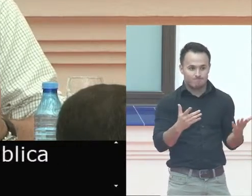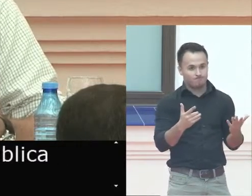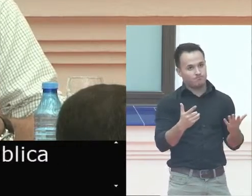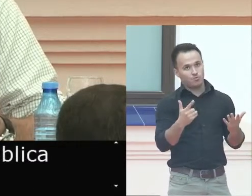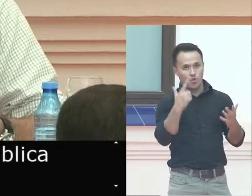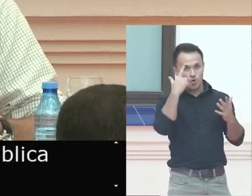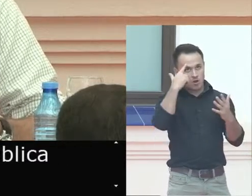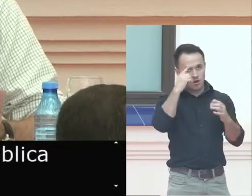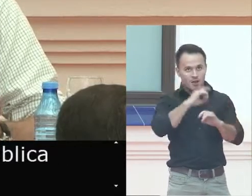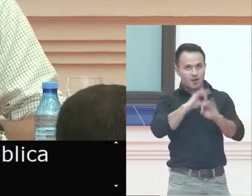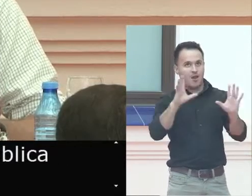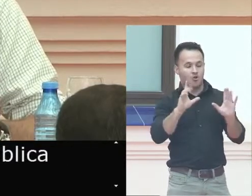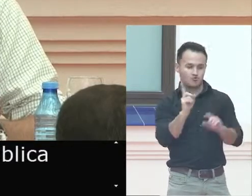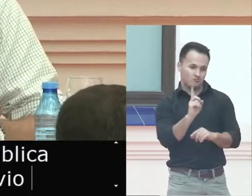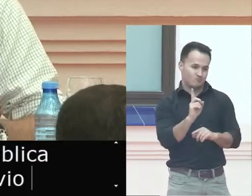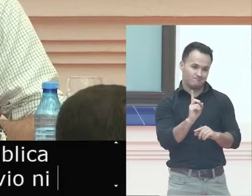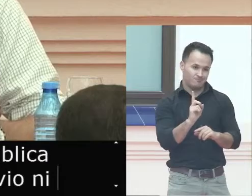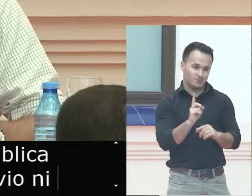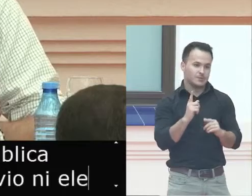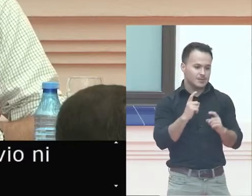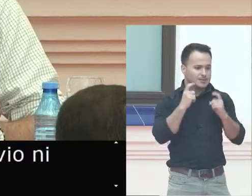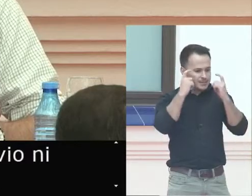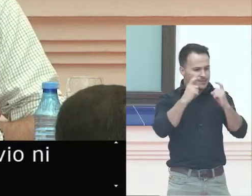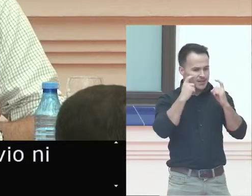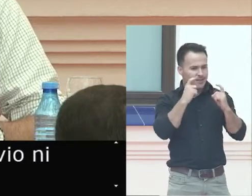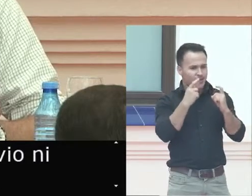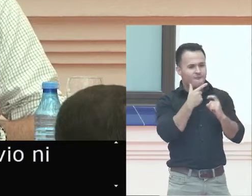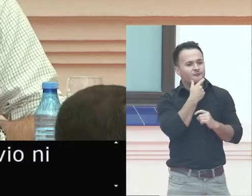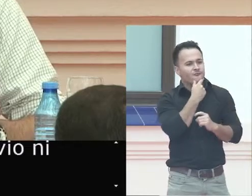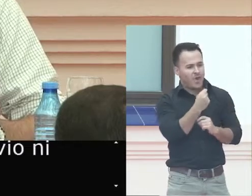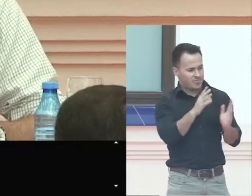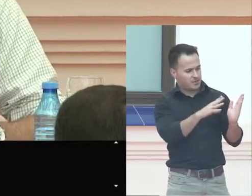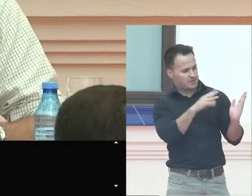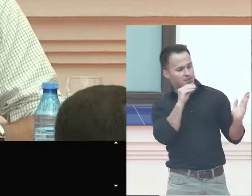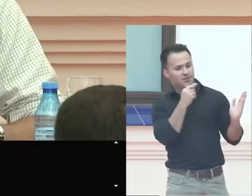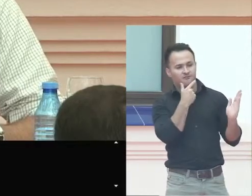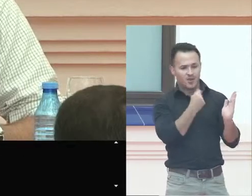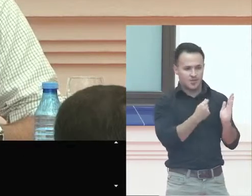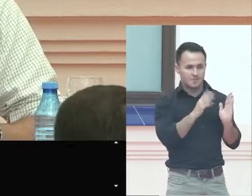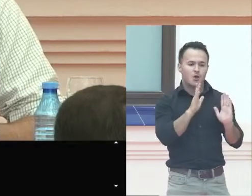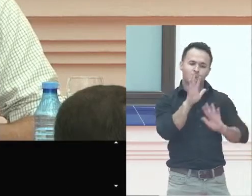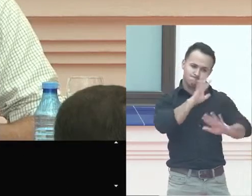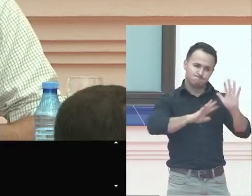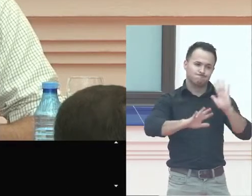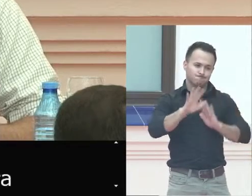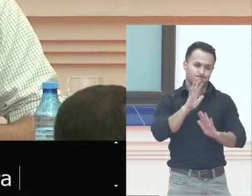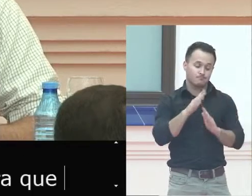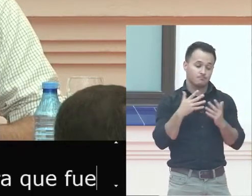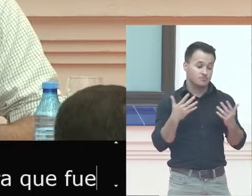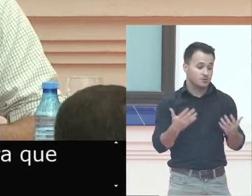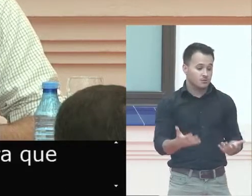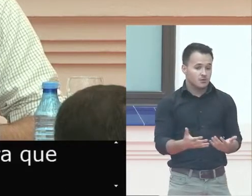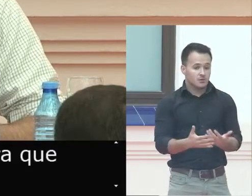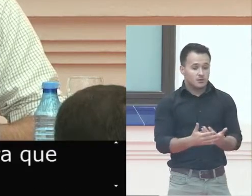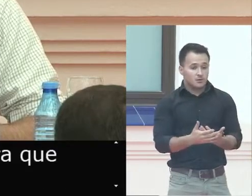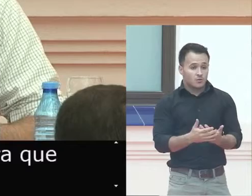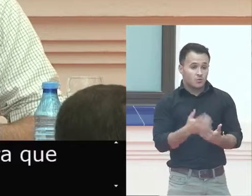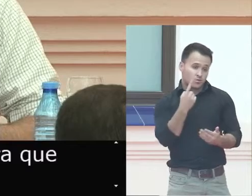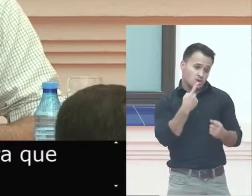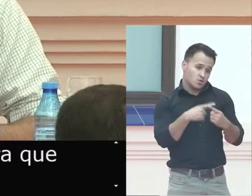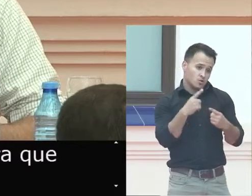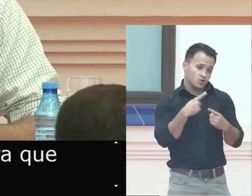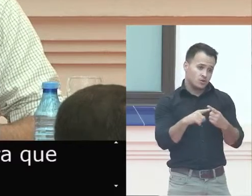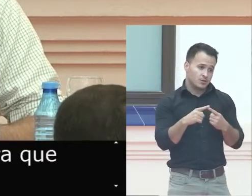por desgracia. Hemos hecho todo lo posible para que fuera fácil de entender, pero es bastante complejo. Entonces, una de las